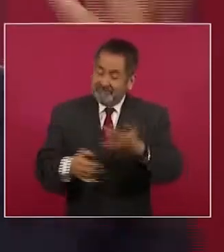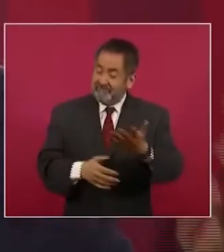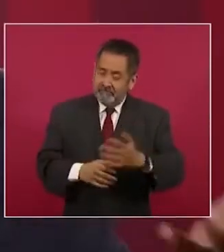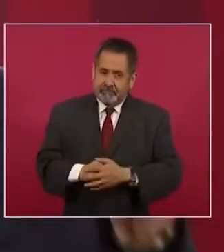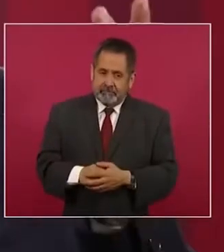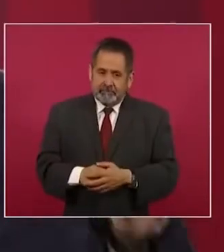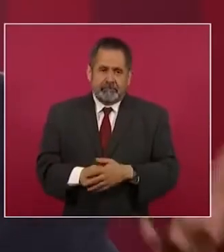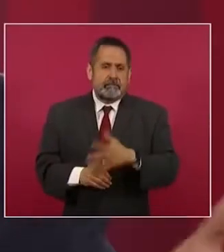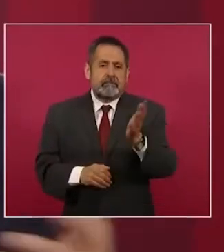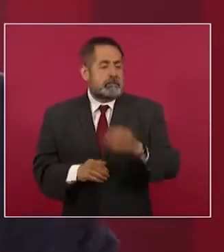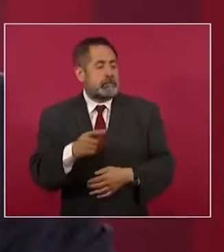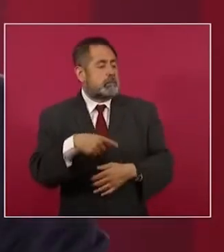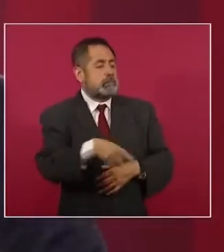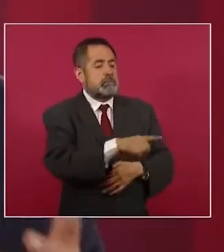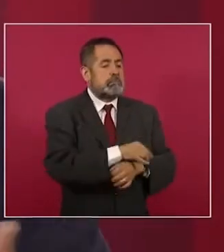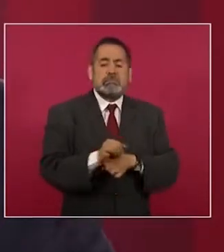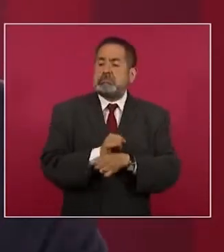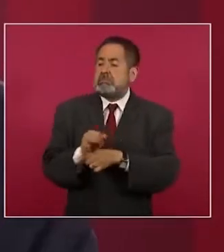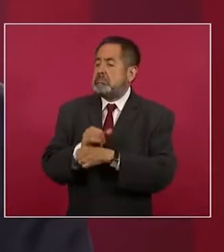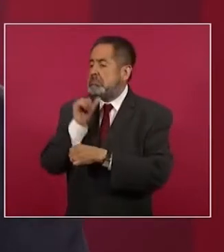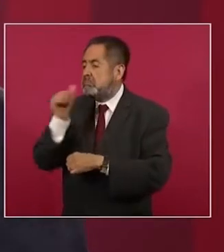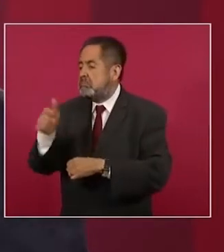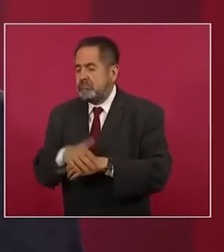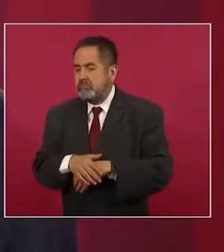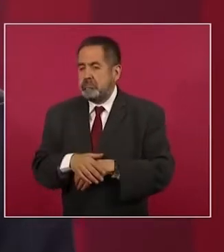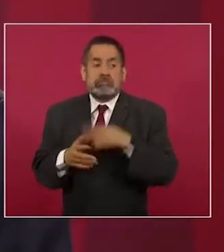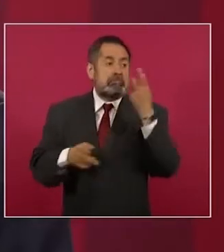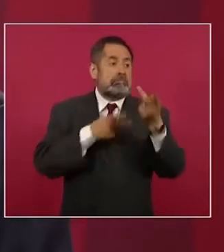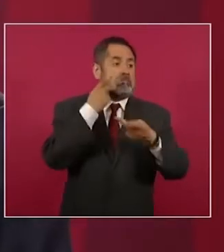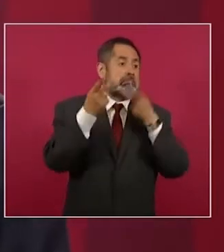Pero no investigan nada, o sea,